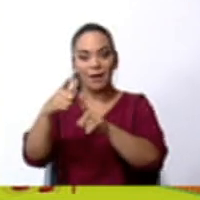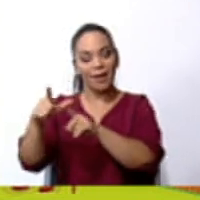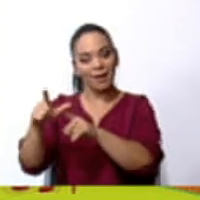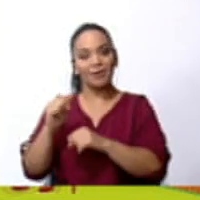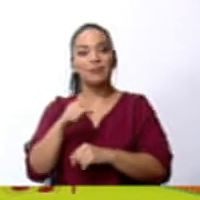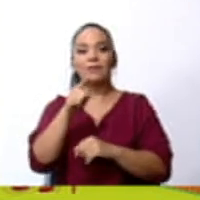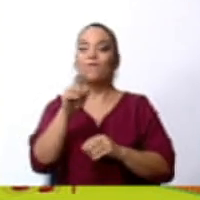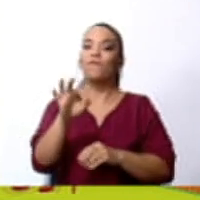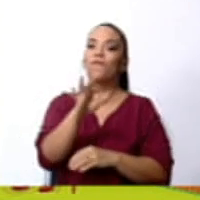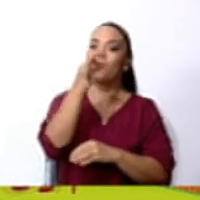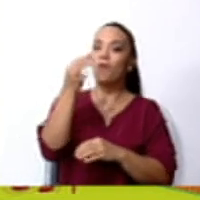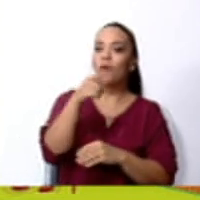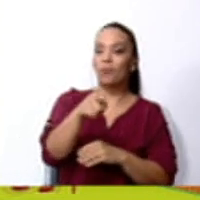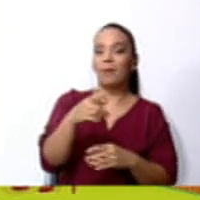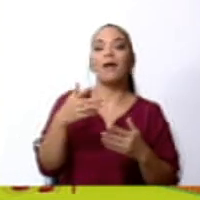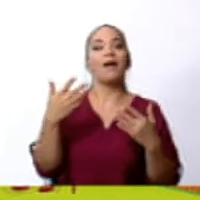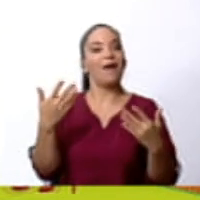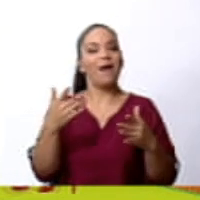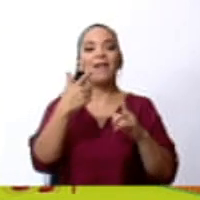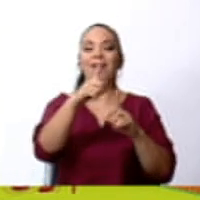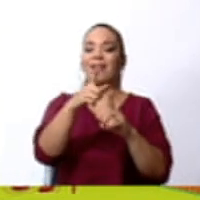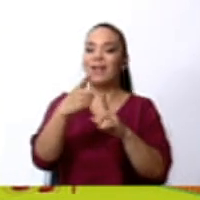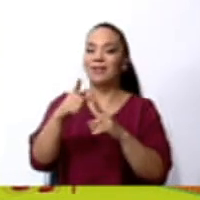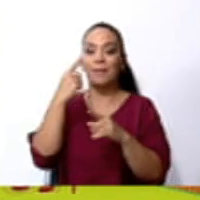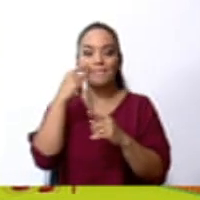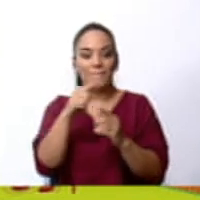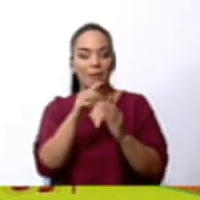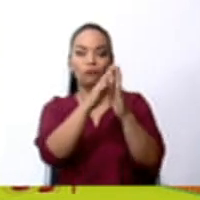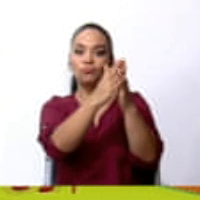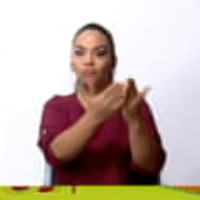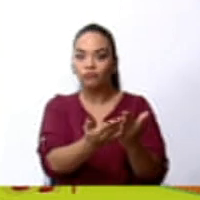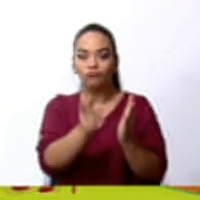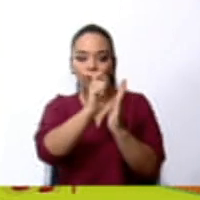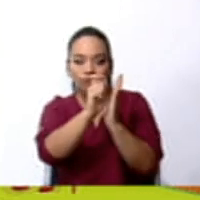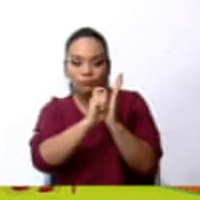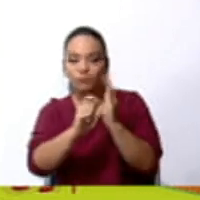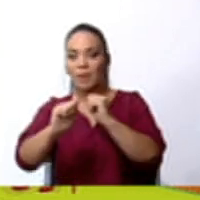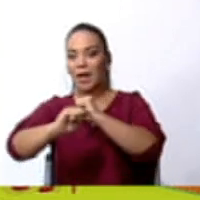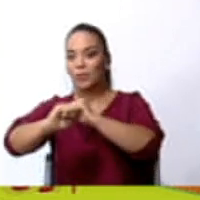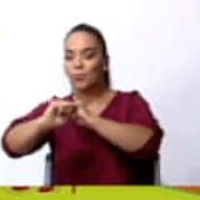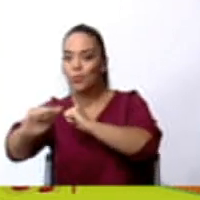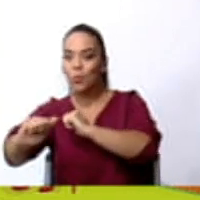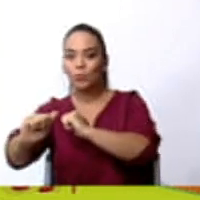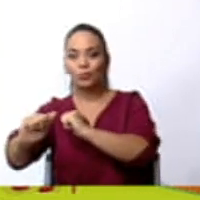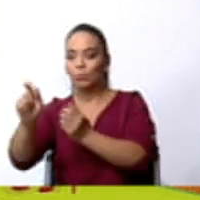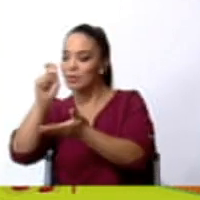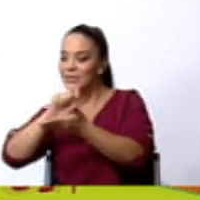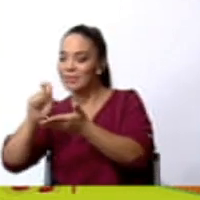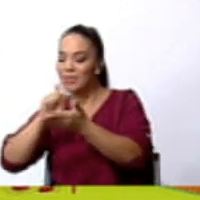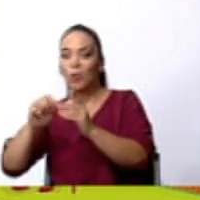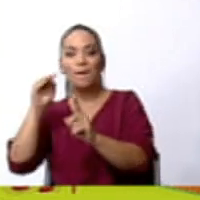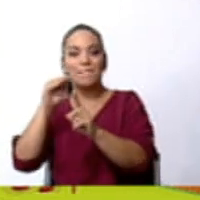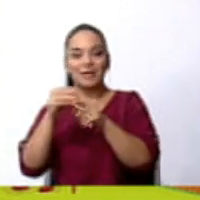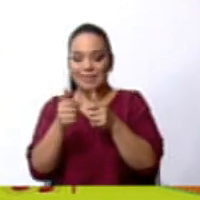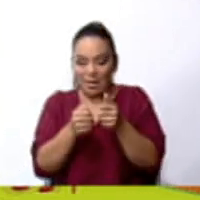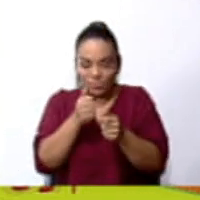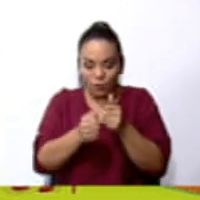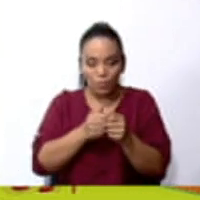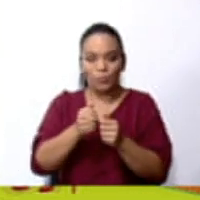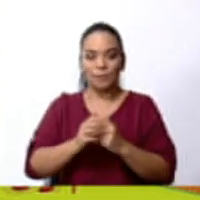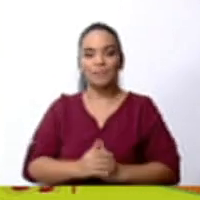son las letras que vemos en los escritos, en los anuncios, en los libros y mensajes de texto.